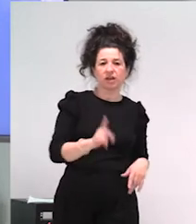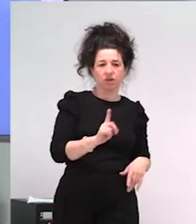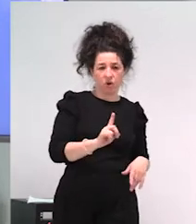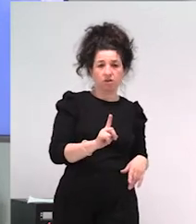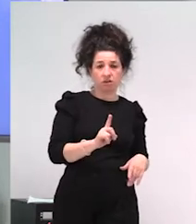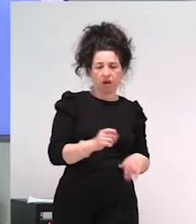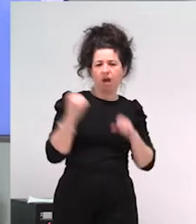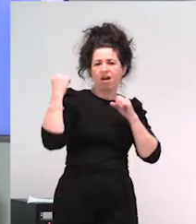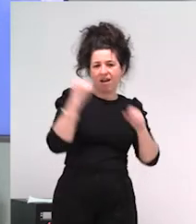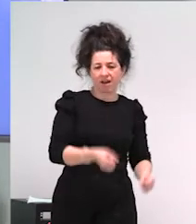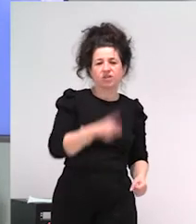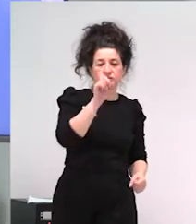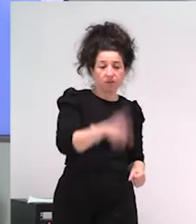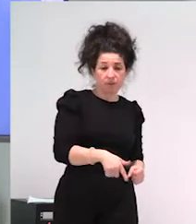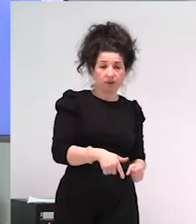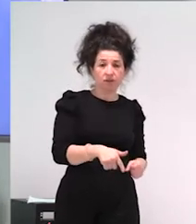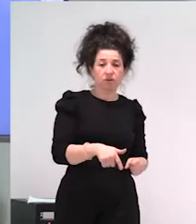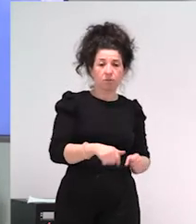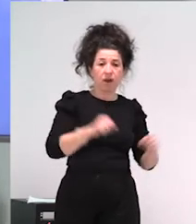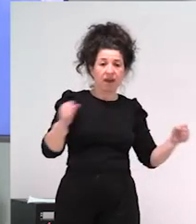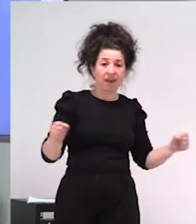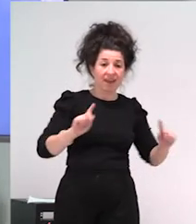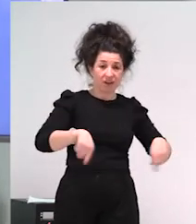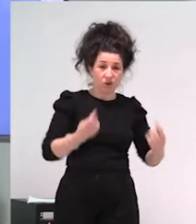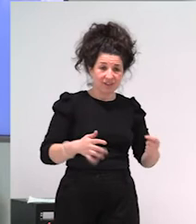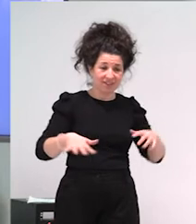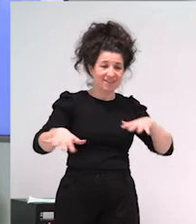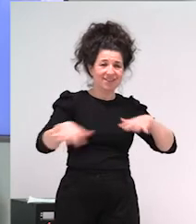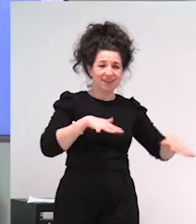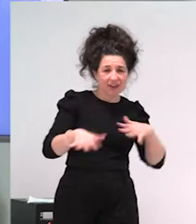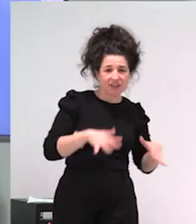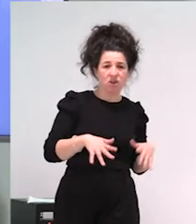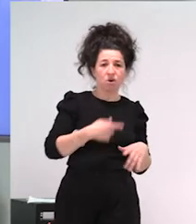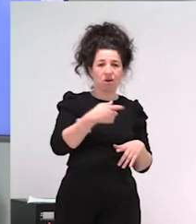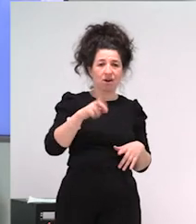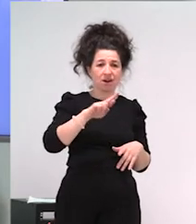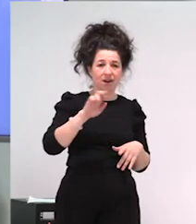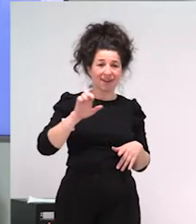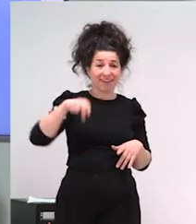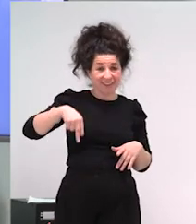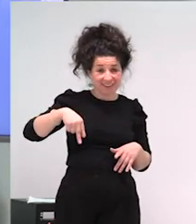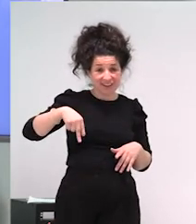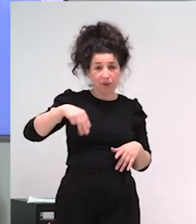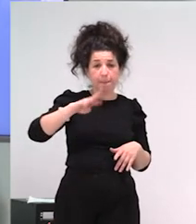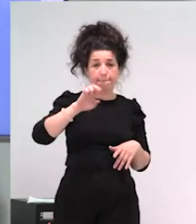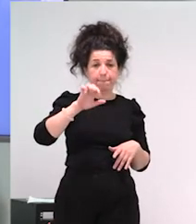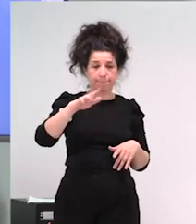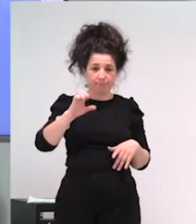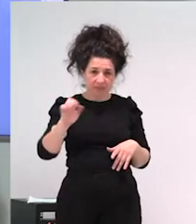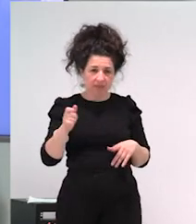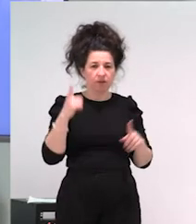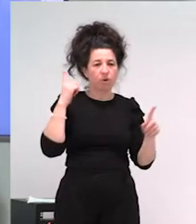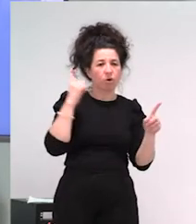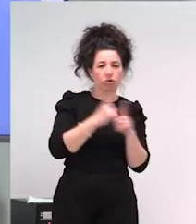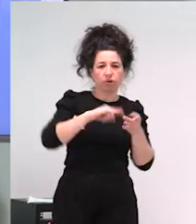años dándose espacios, desde Ecologistas en Acción, Greenpeace, grupos territoriales de defensa contra proyectos